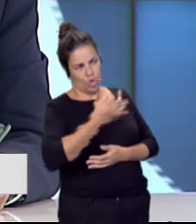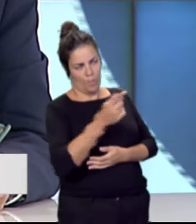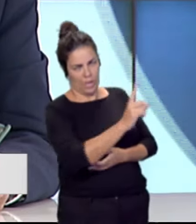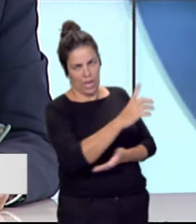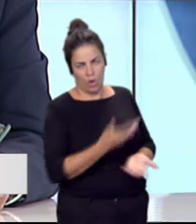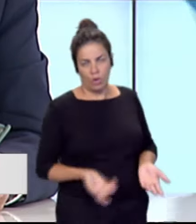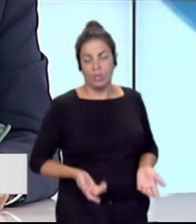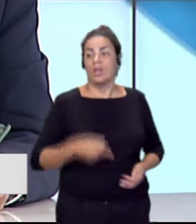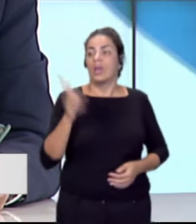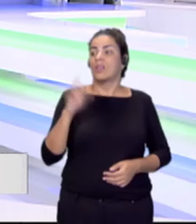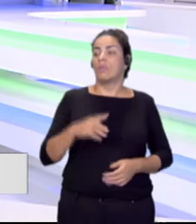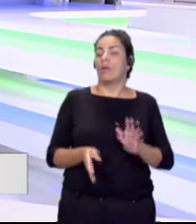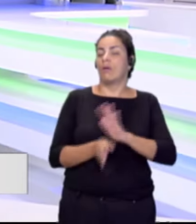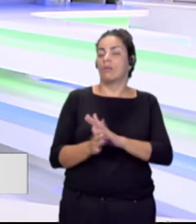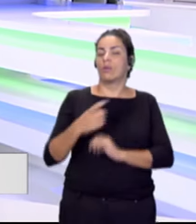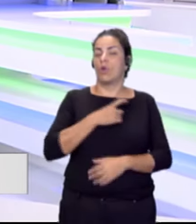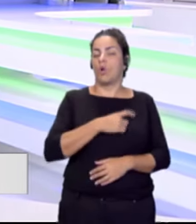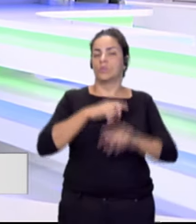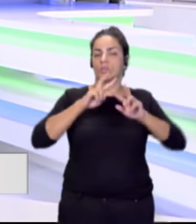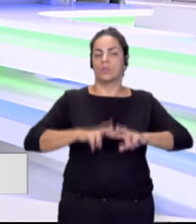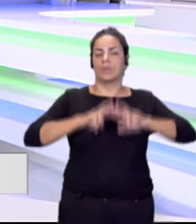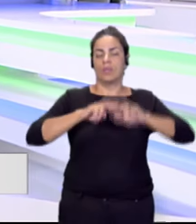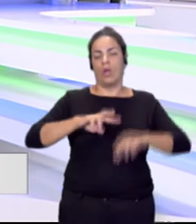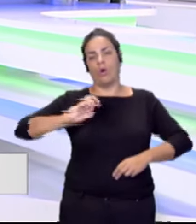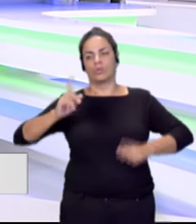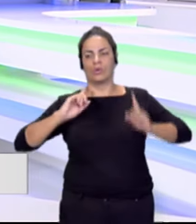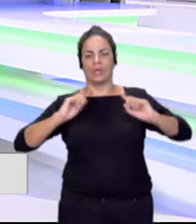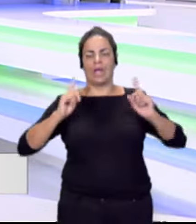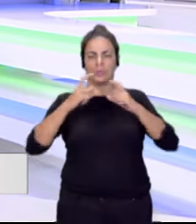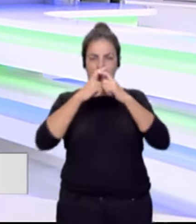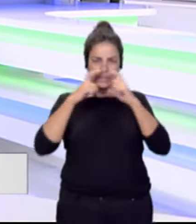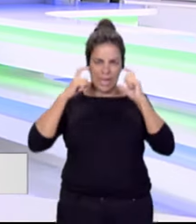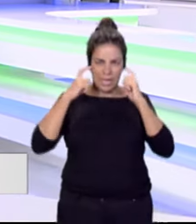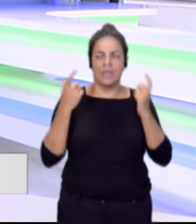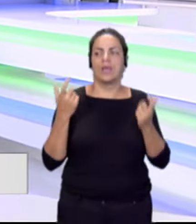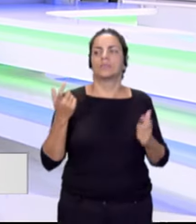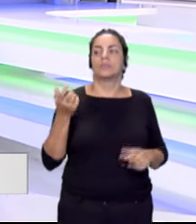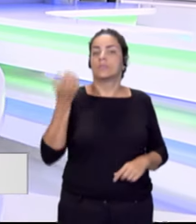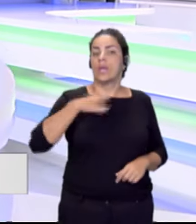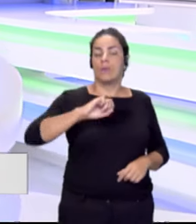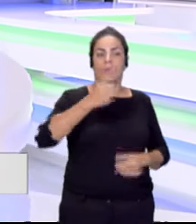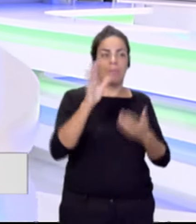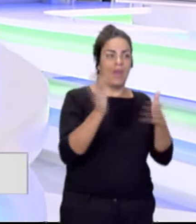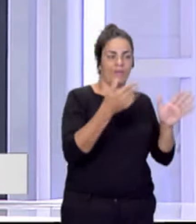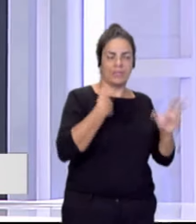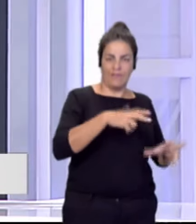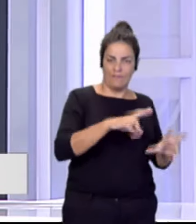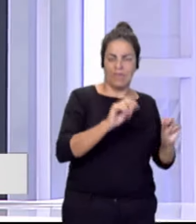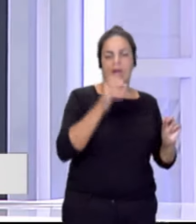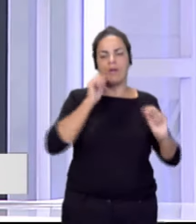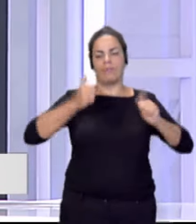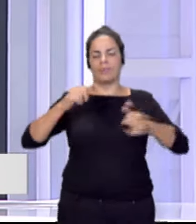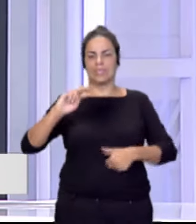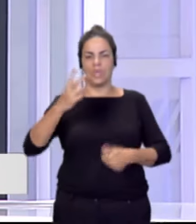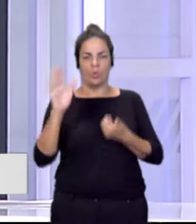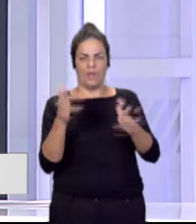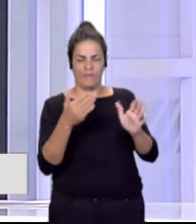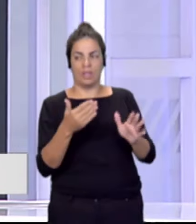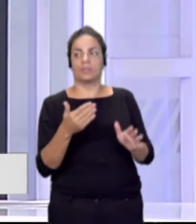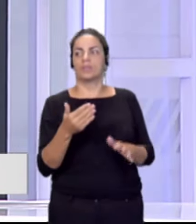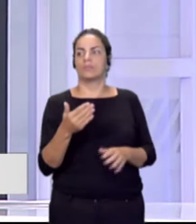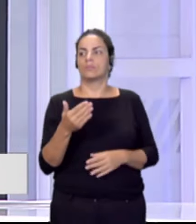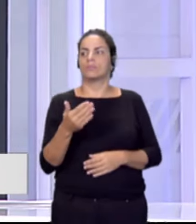de investigación del otro caso, el llamado caso Mascarillas. Ha terminado la primera fase, ahora se aborda la segunda. Se suma a